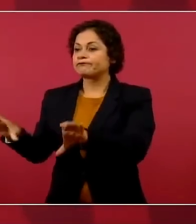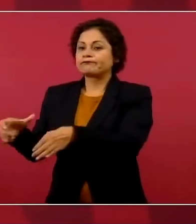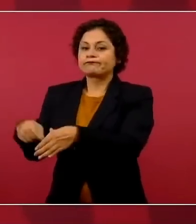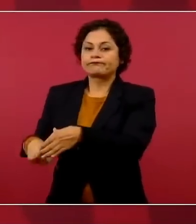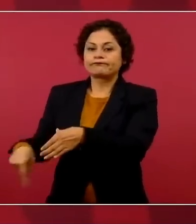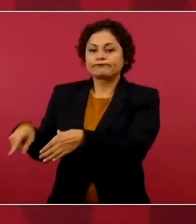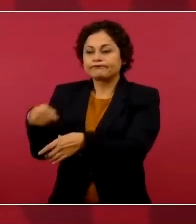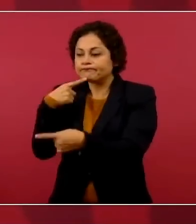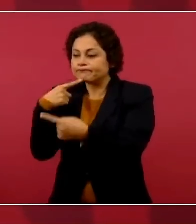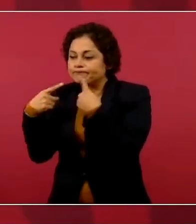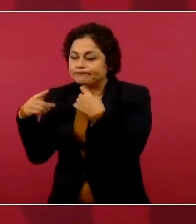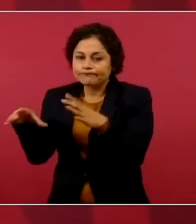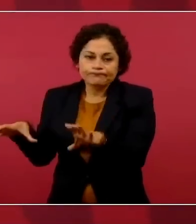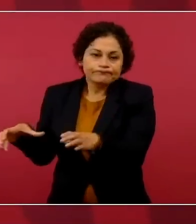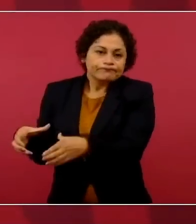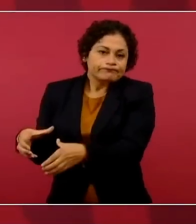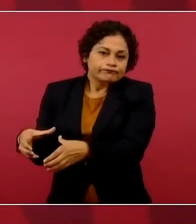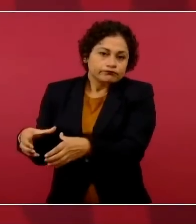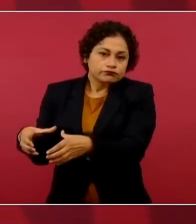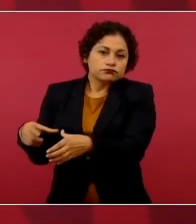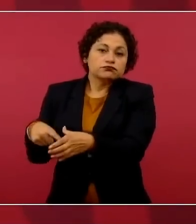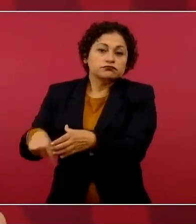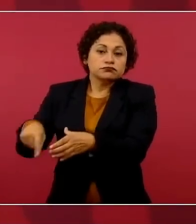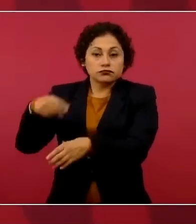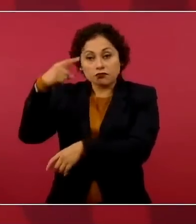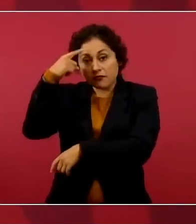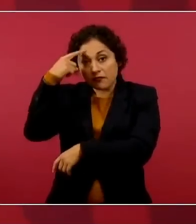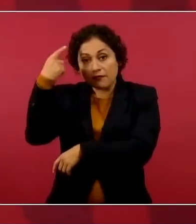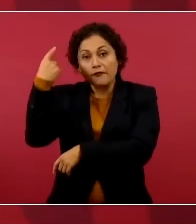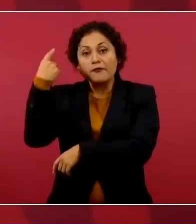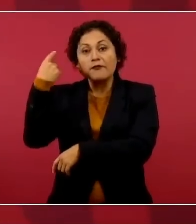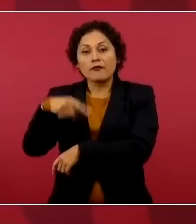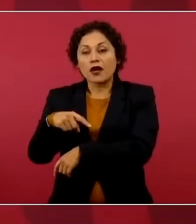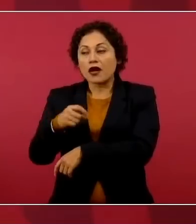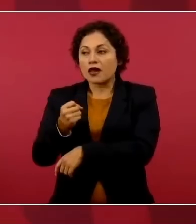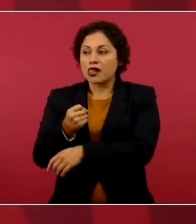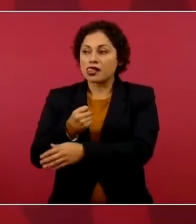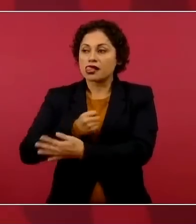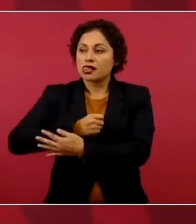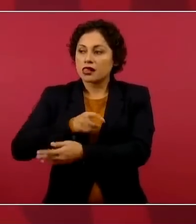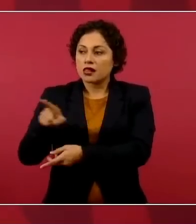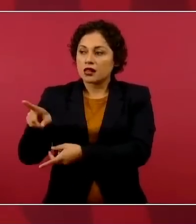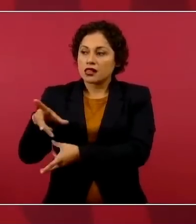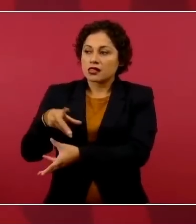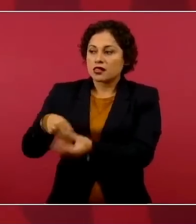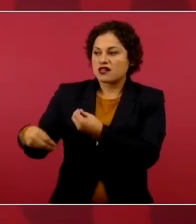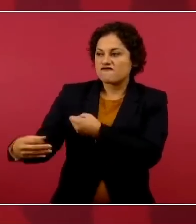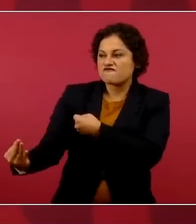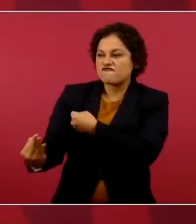para comprar conciencias, lealtades,